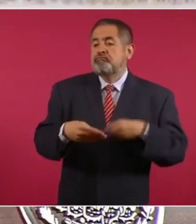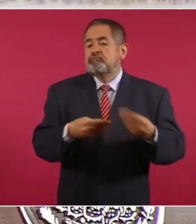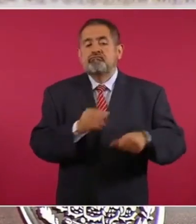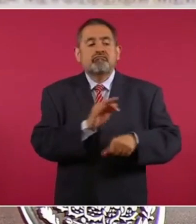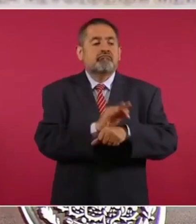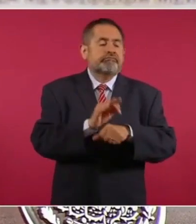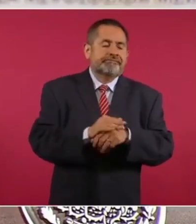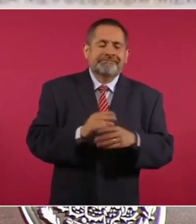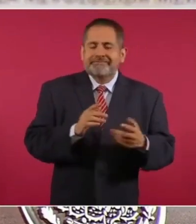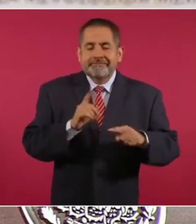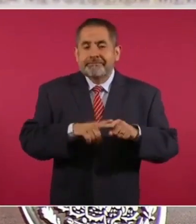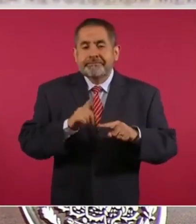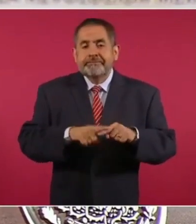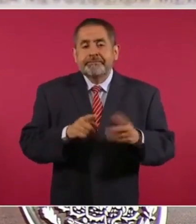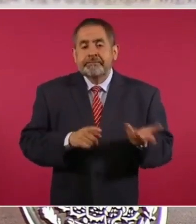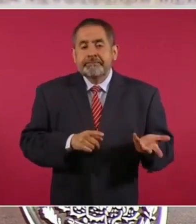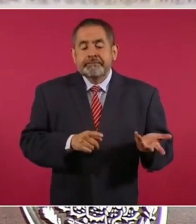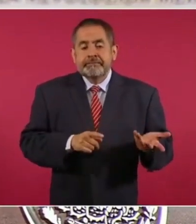de